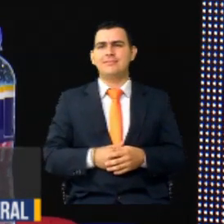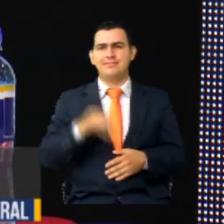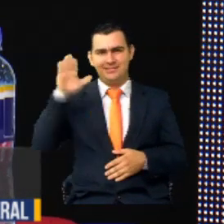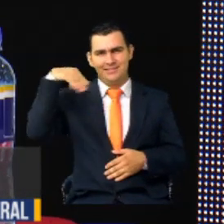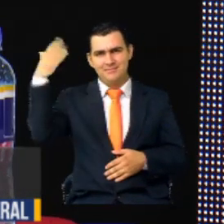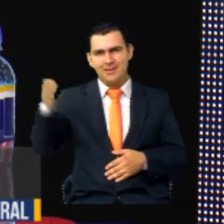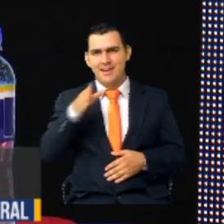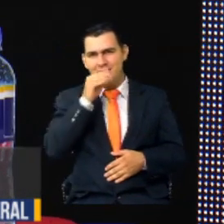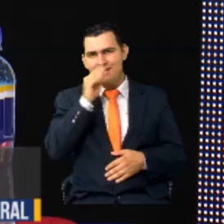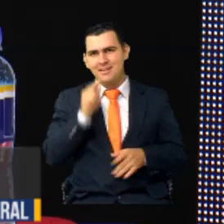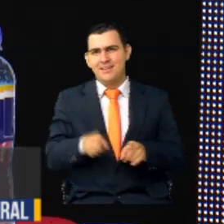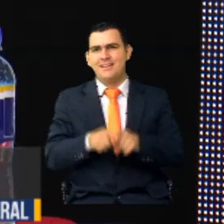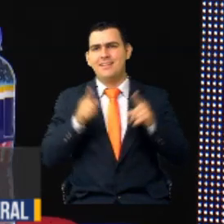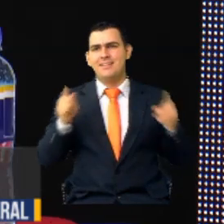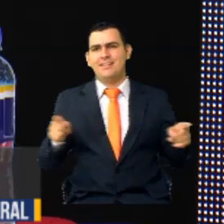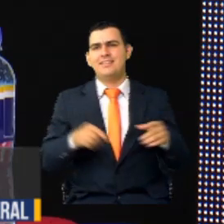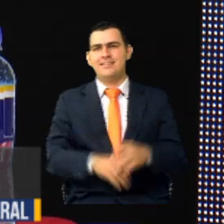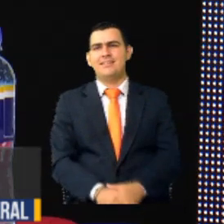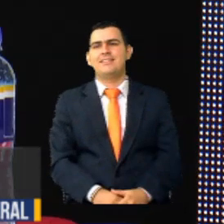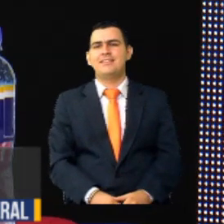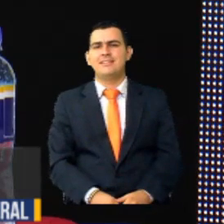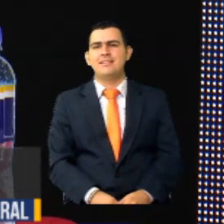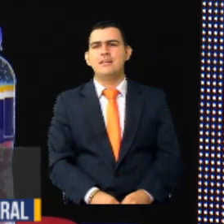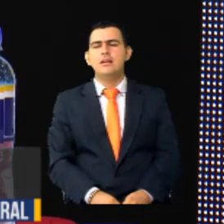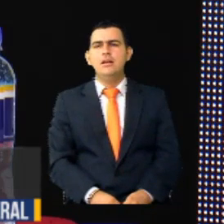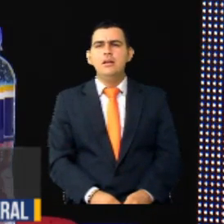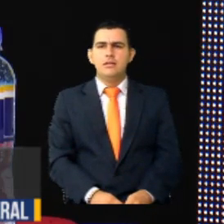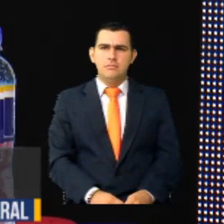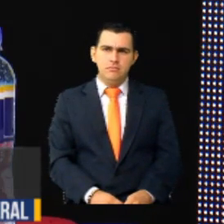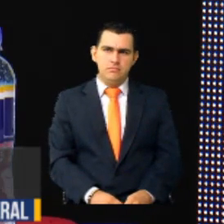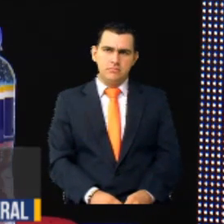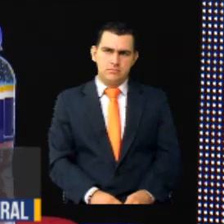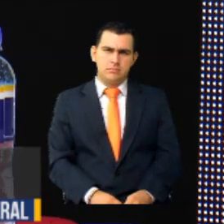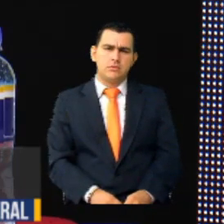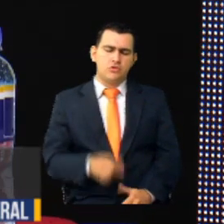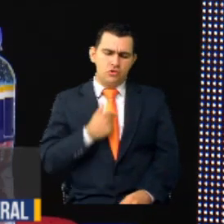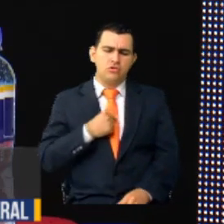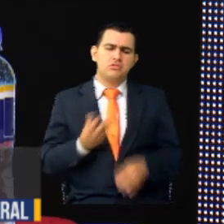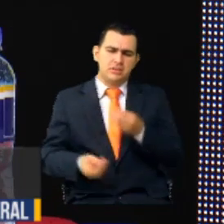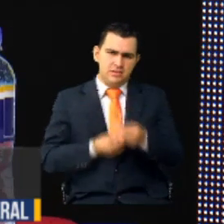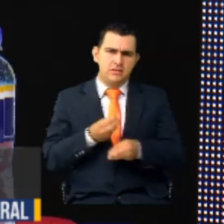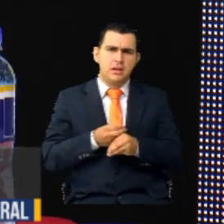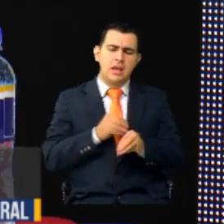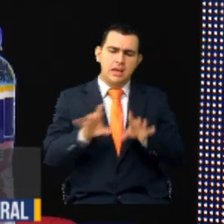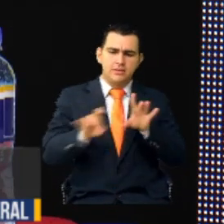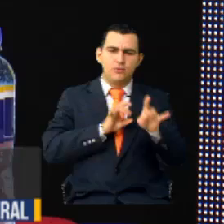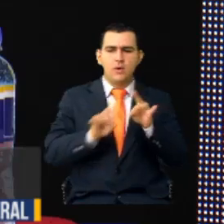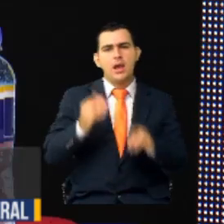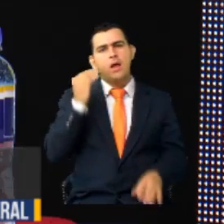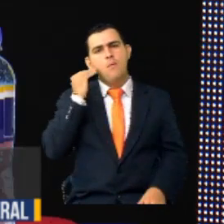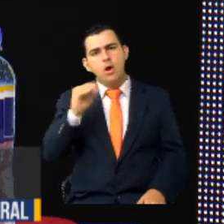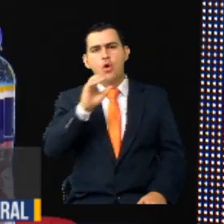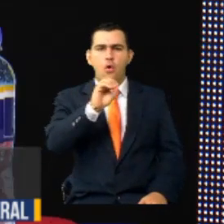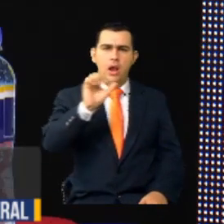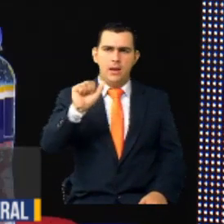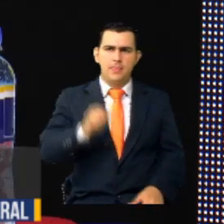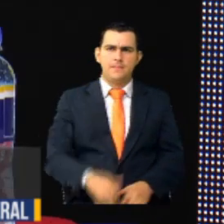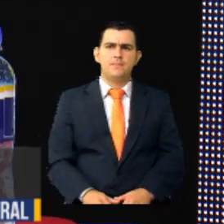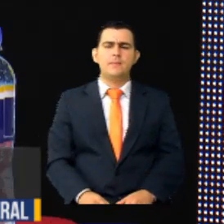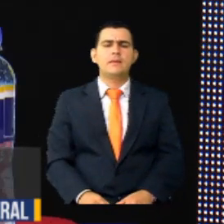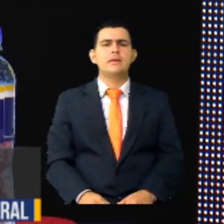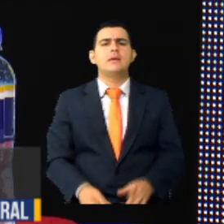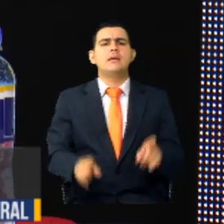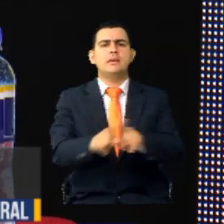hablamos y aclaramos las cosas. Vamos a escoger una mujer o un hombre que tenga